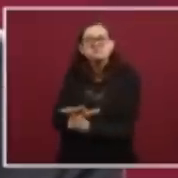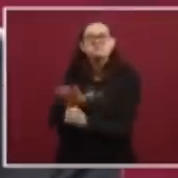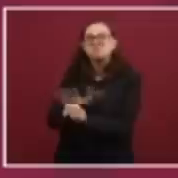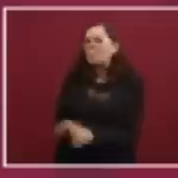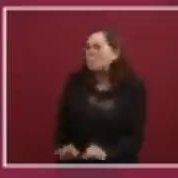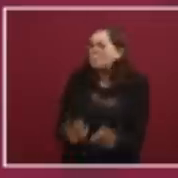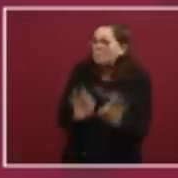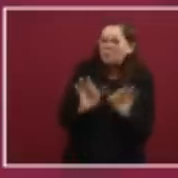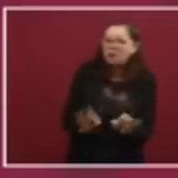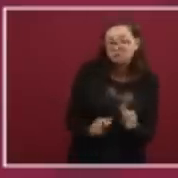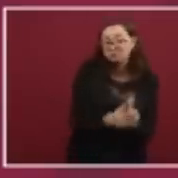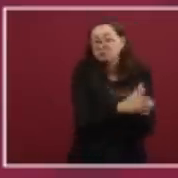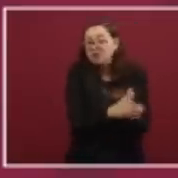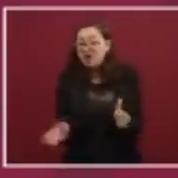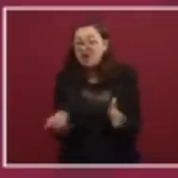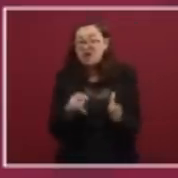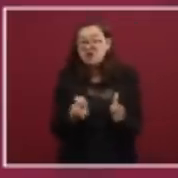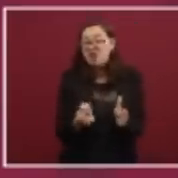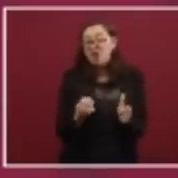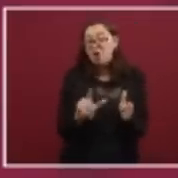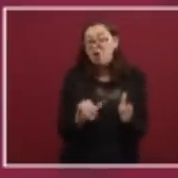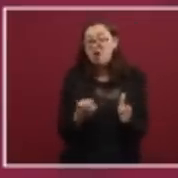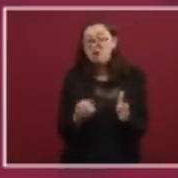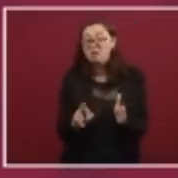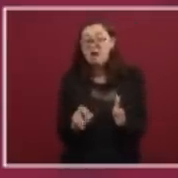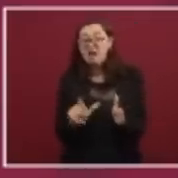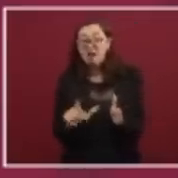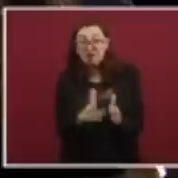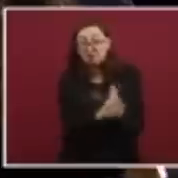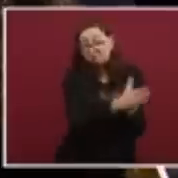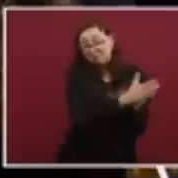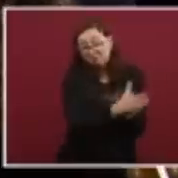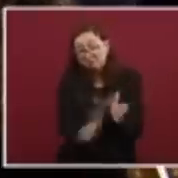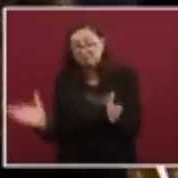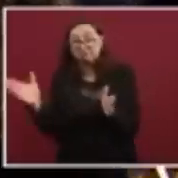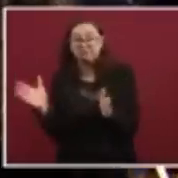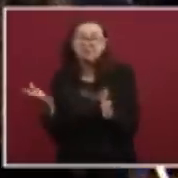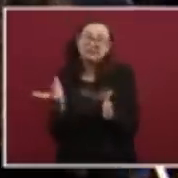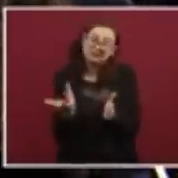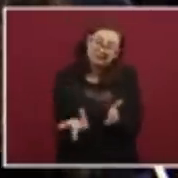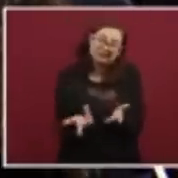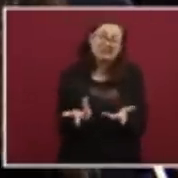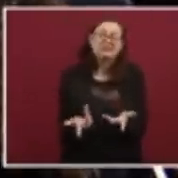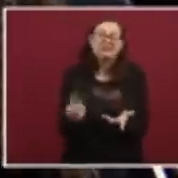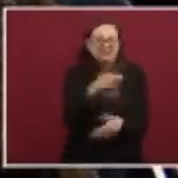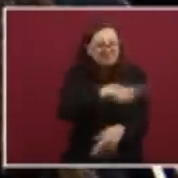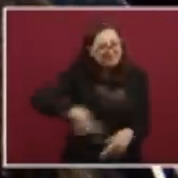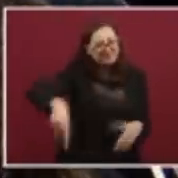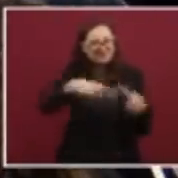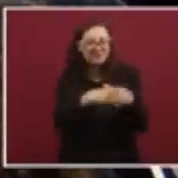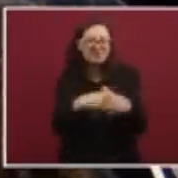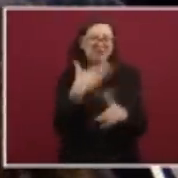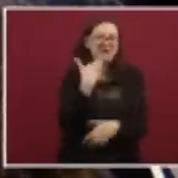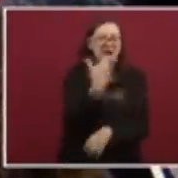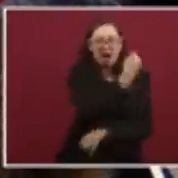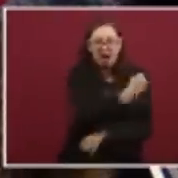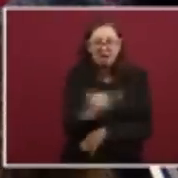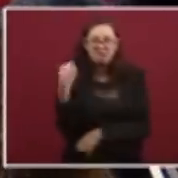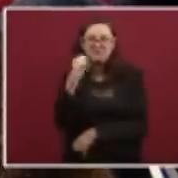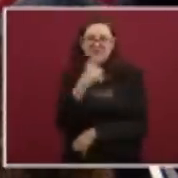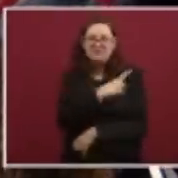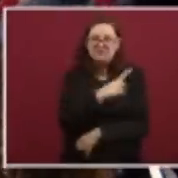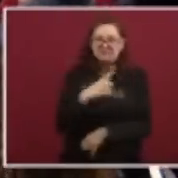neoliberal. Por eso los técnicos deberían de ofrecer,